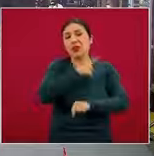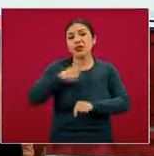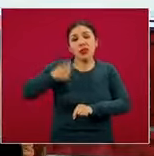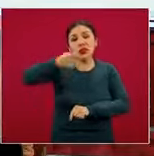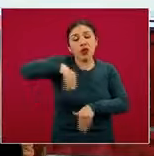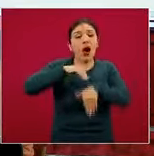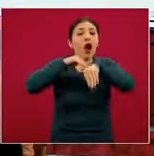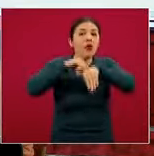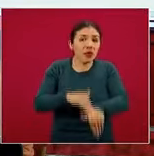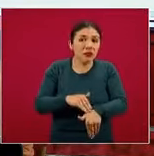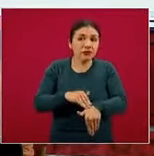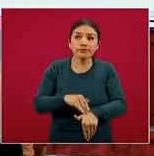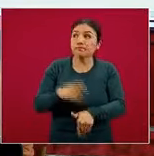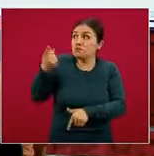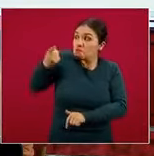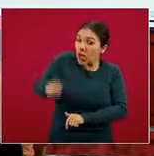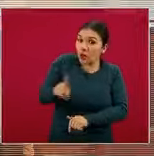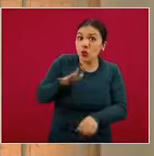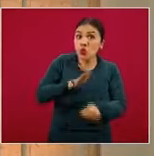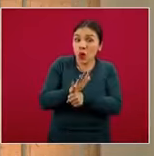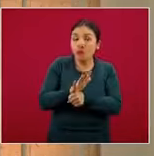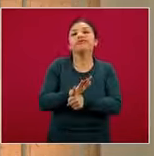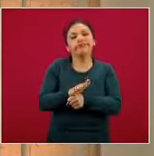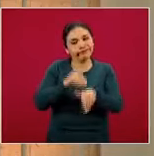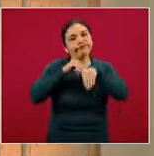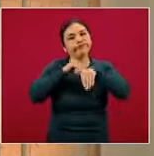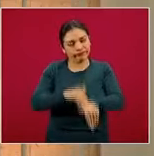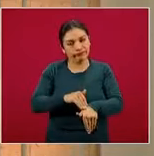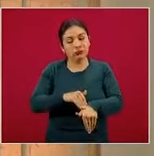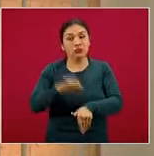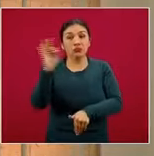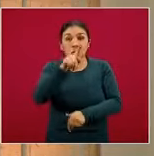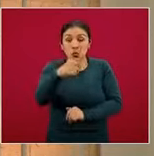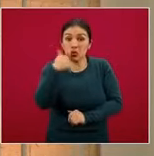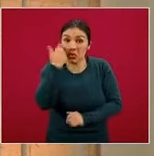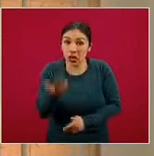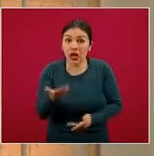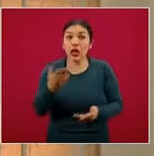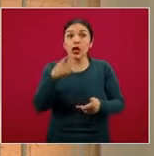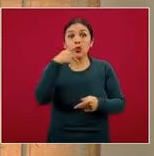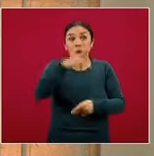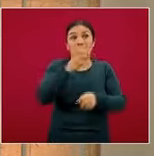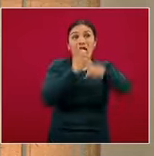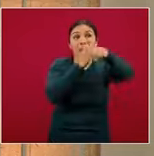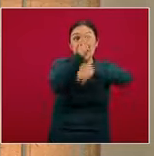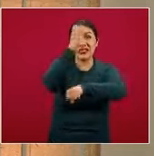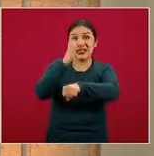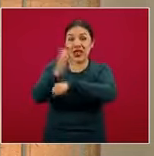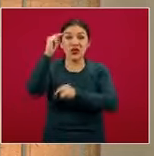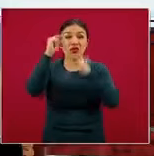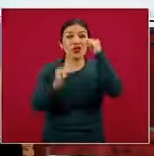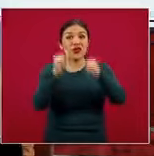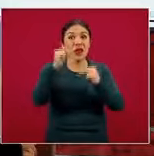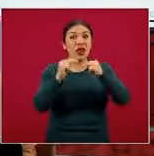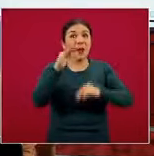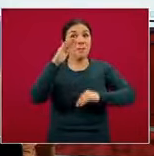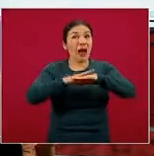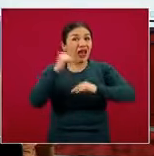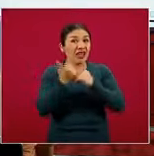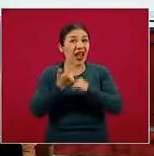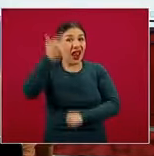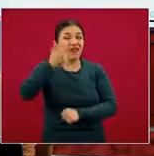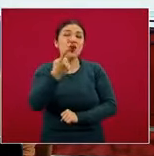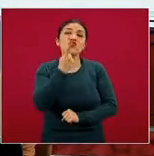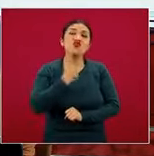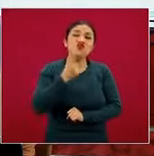en acatarlas, en implementarlas, si lo que deseamos es, como entidades que estamos en los niveles, digamos, más elevados,